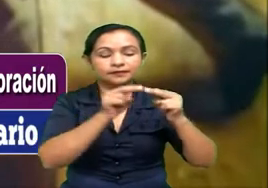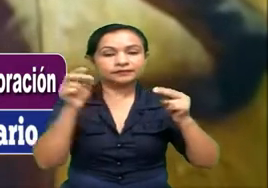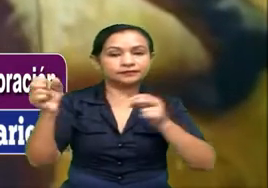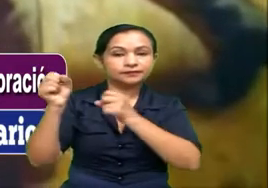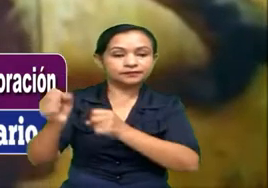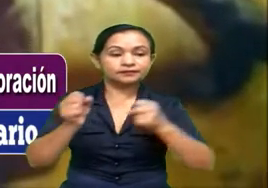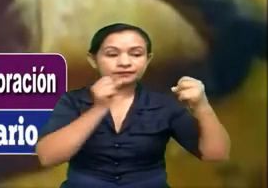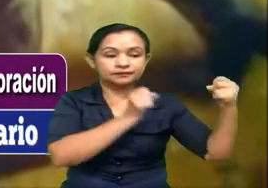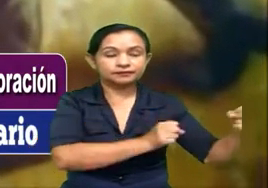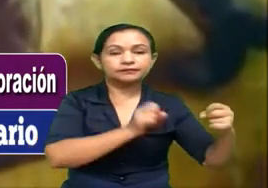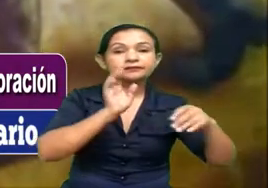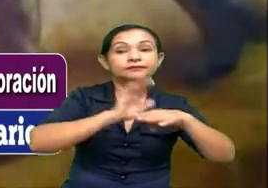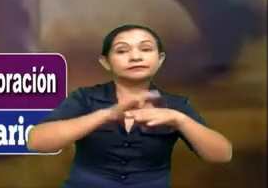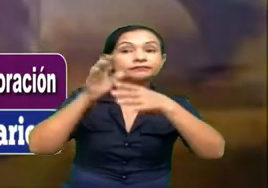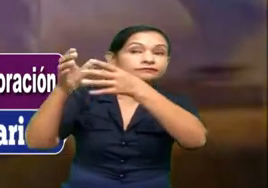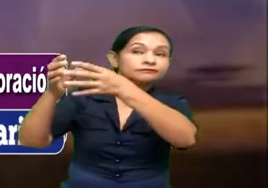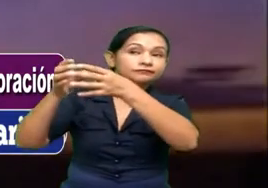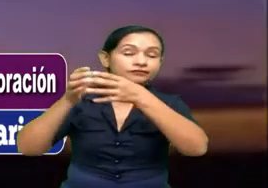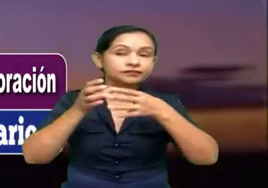que vengan tropas